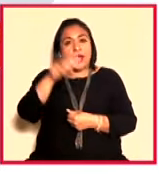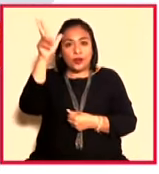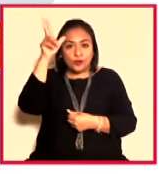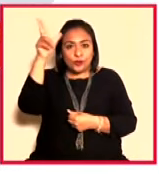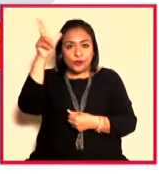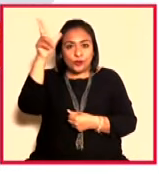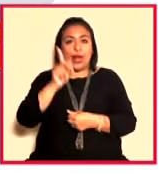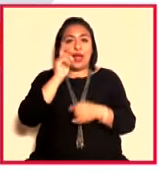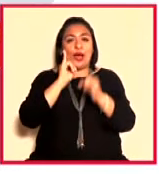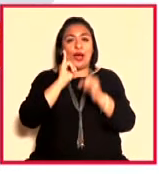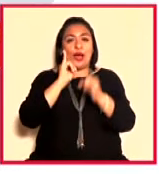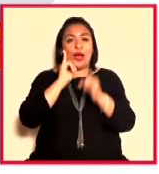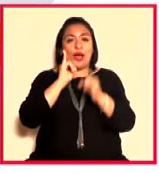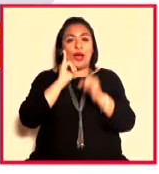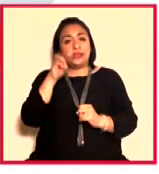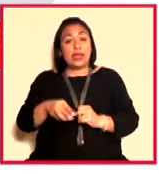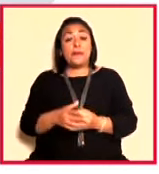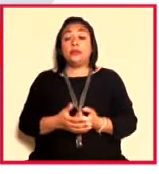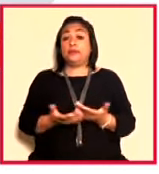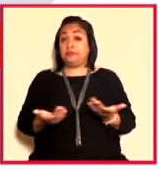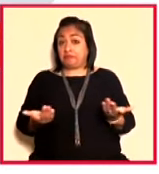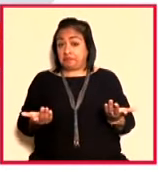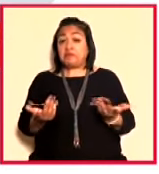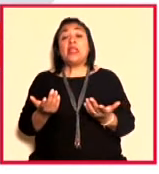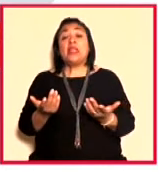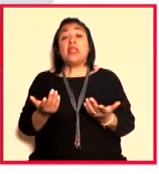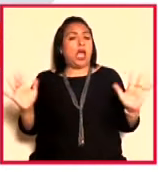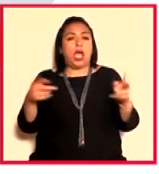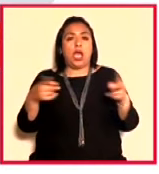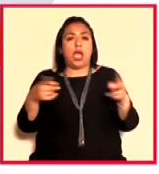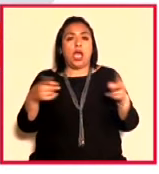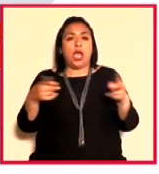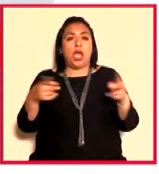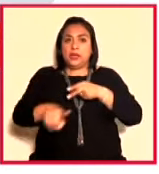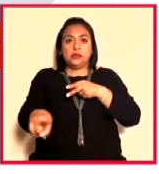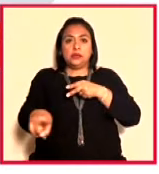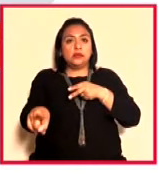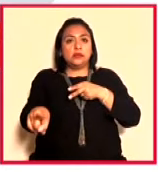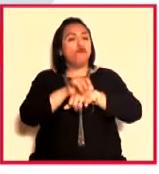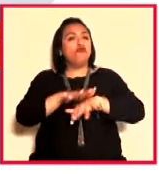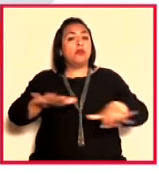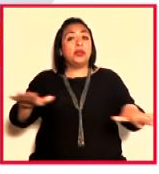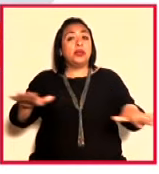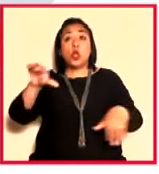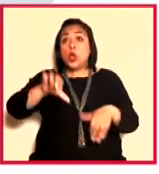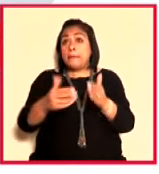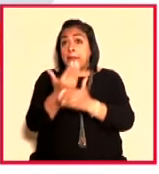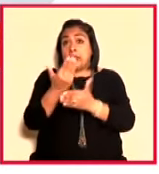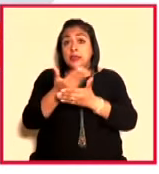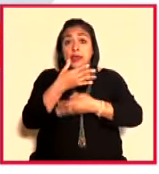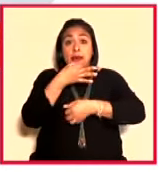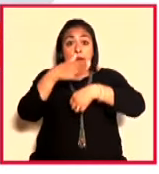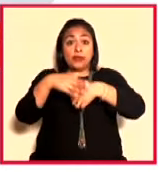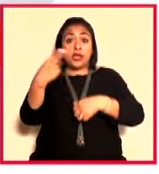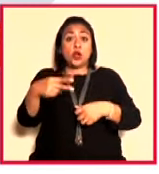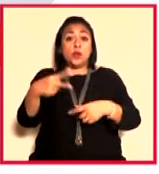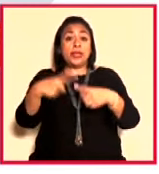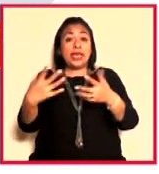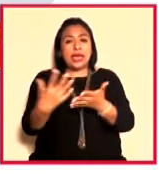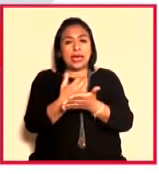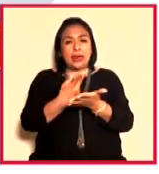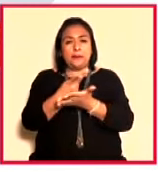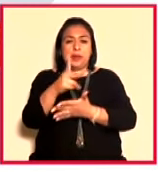la traducción de lenguas de señas mexicana. Y sin más preámbulo, nos vamos con la información. Esta mañana se dio a conocer el nombre del ganador del Premio Alfaguara